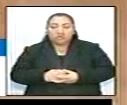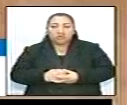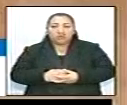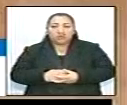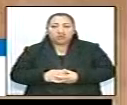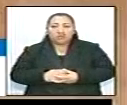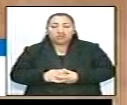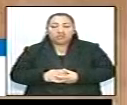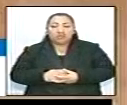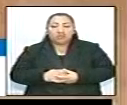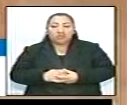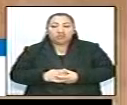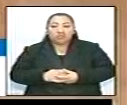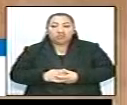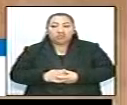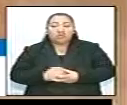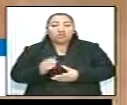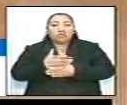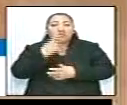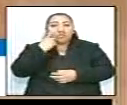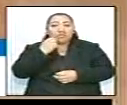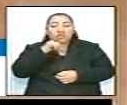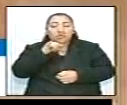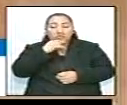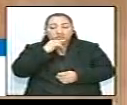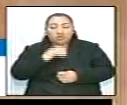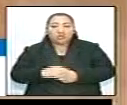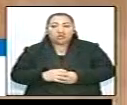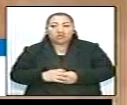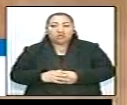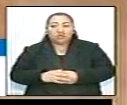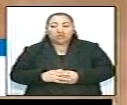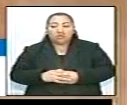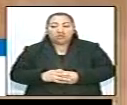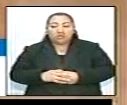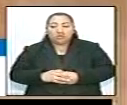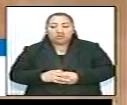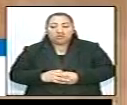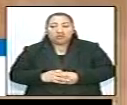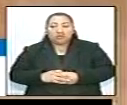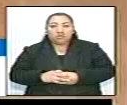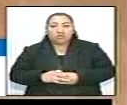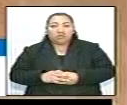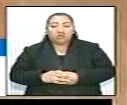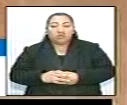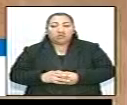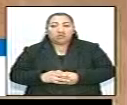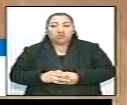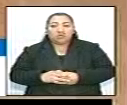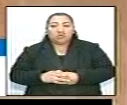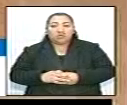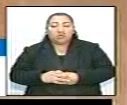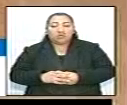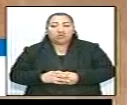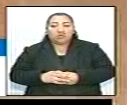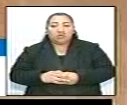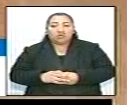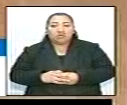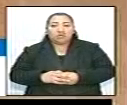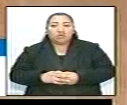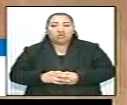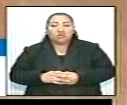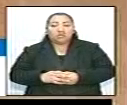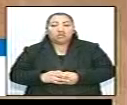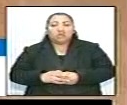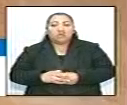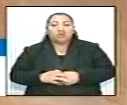igualdad entre hombres y mujeres, por lo que se sugiere que se indique el siguiente texto, legislación para garantizar